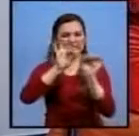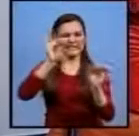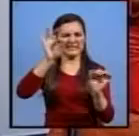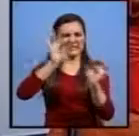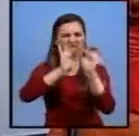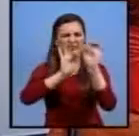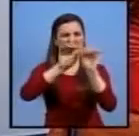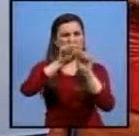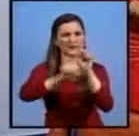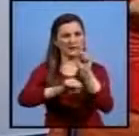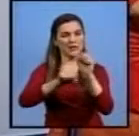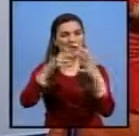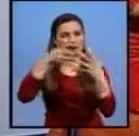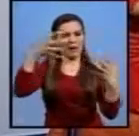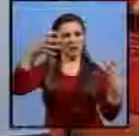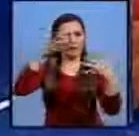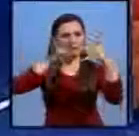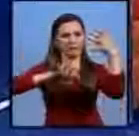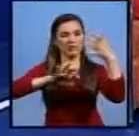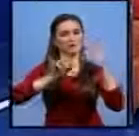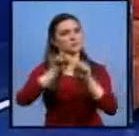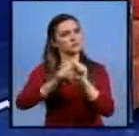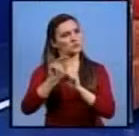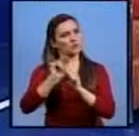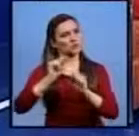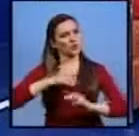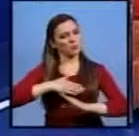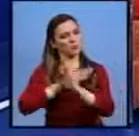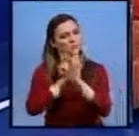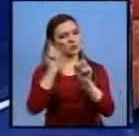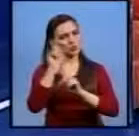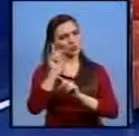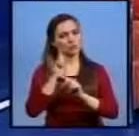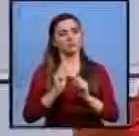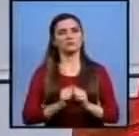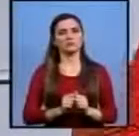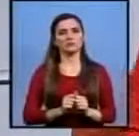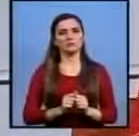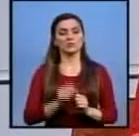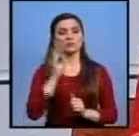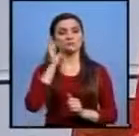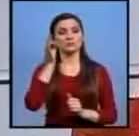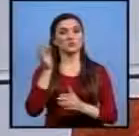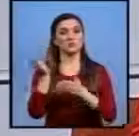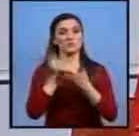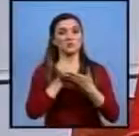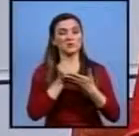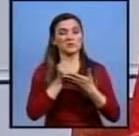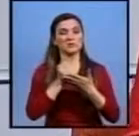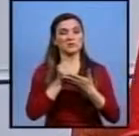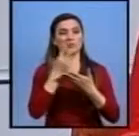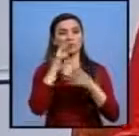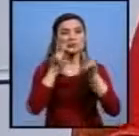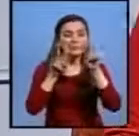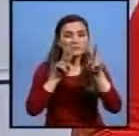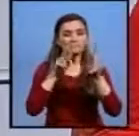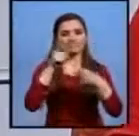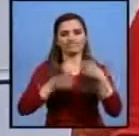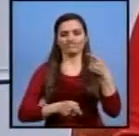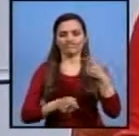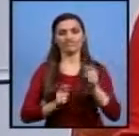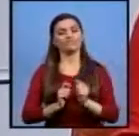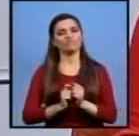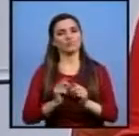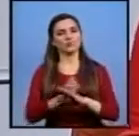Entonces, lo que queremos es evitar esos daños en nuestro vehículo. Un parabrisas rayado en el futuro nos va a hacer tener menos visibilidad. Entonces,